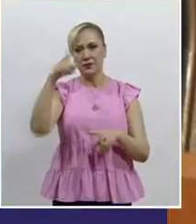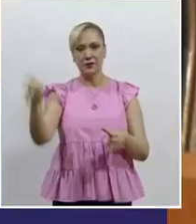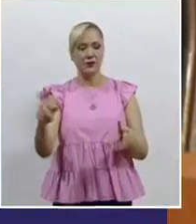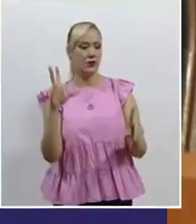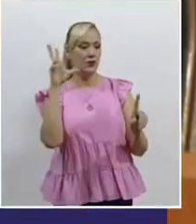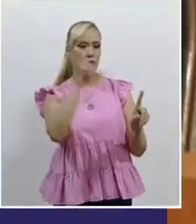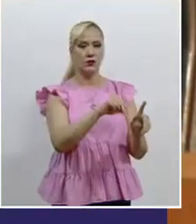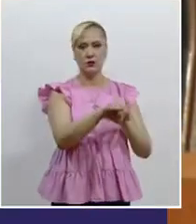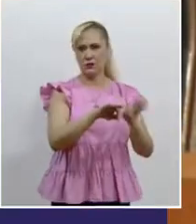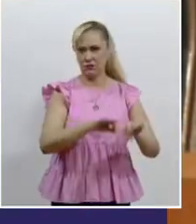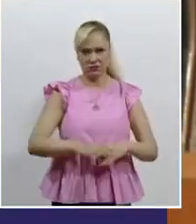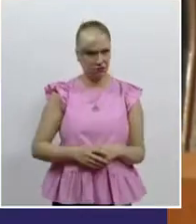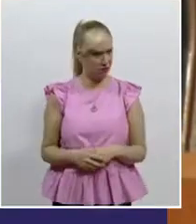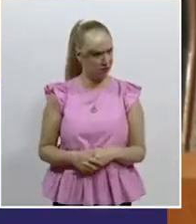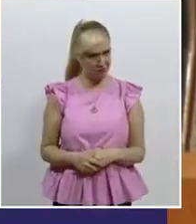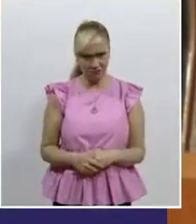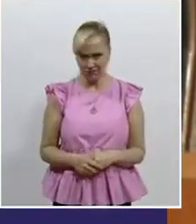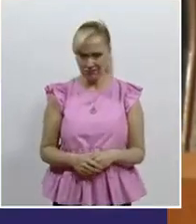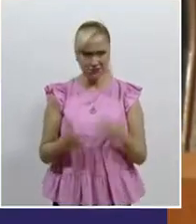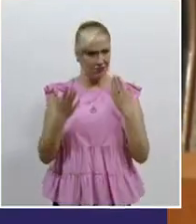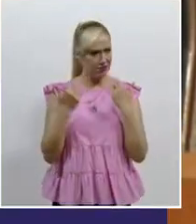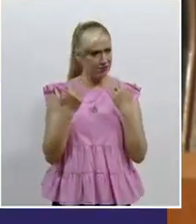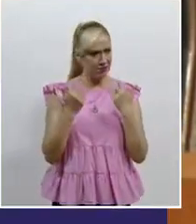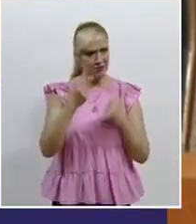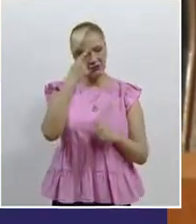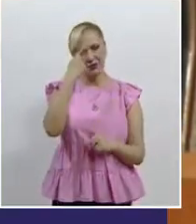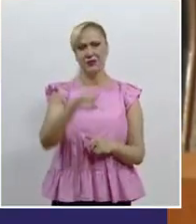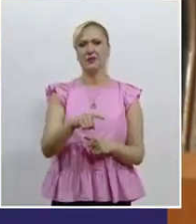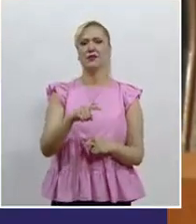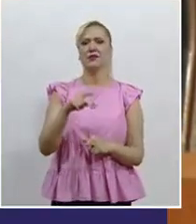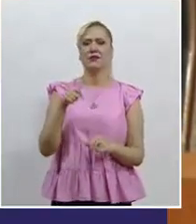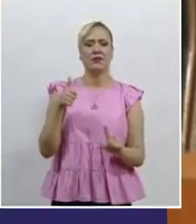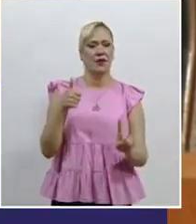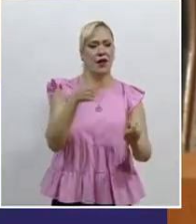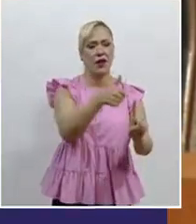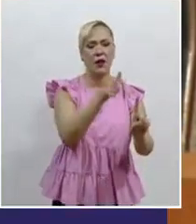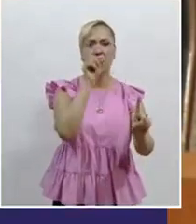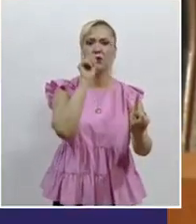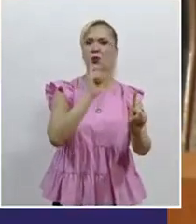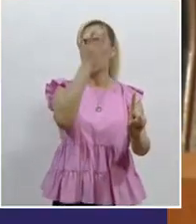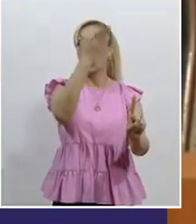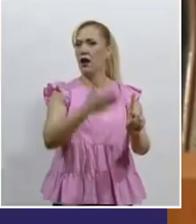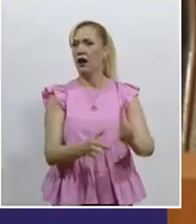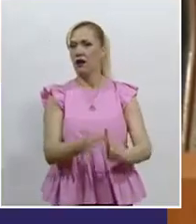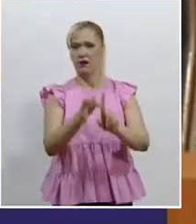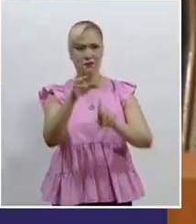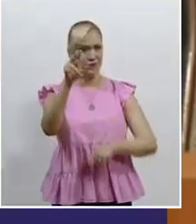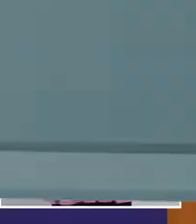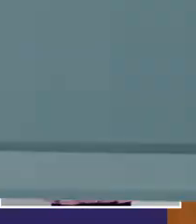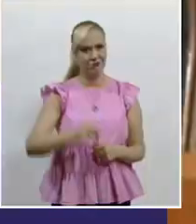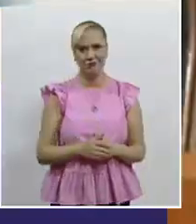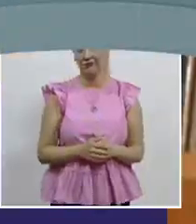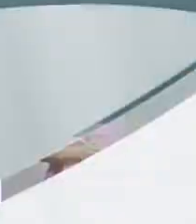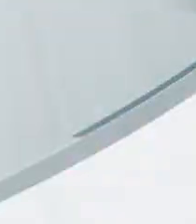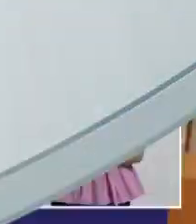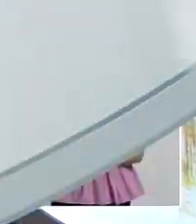estén dirigidas, en este caso, a la denunciante por su condición de mujer.